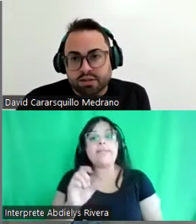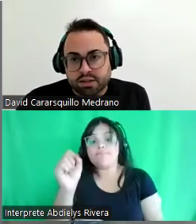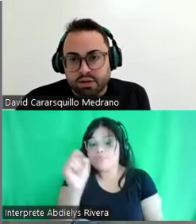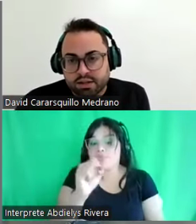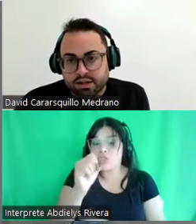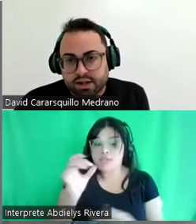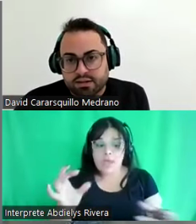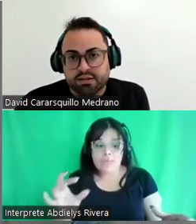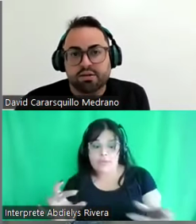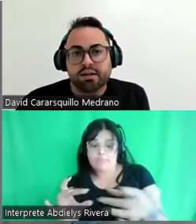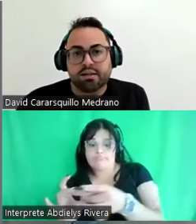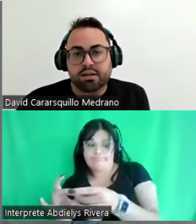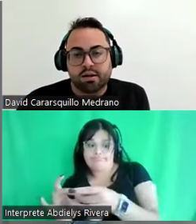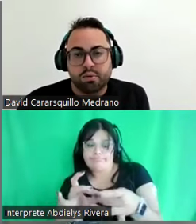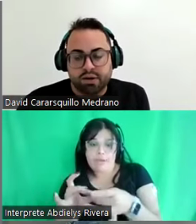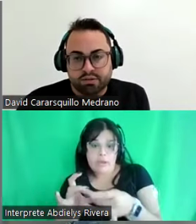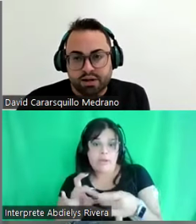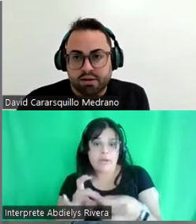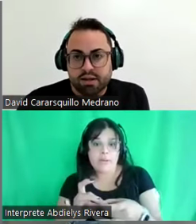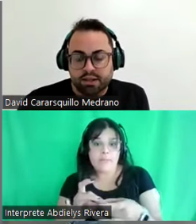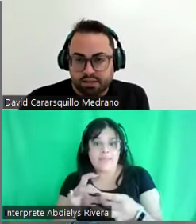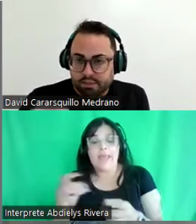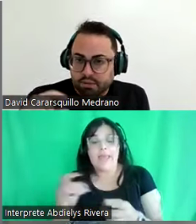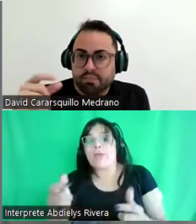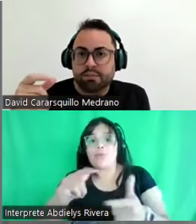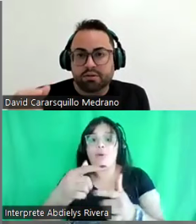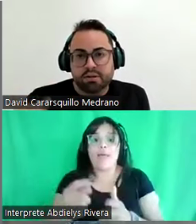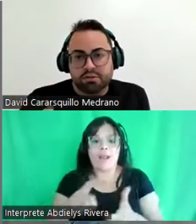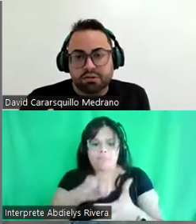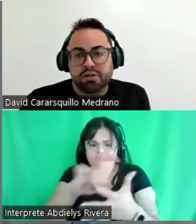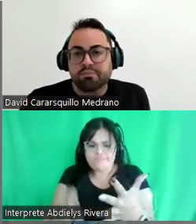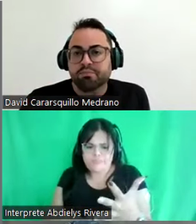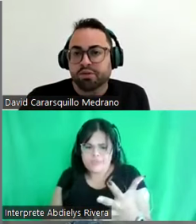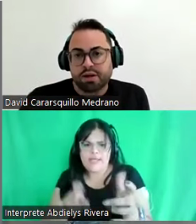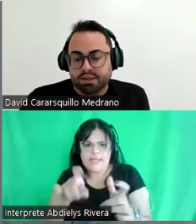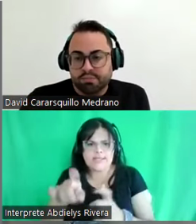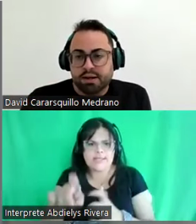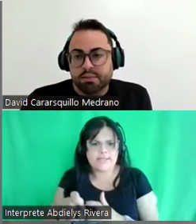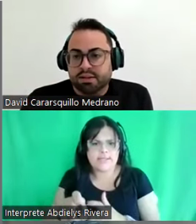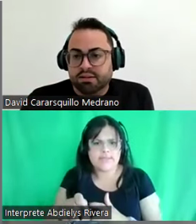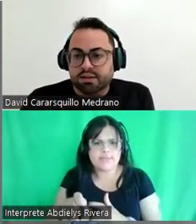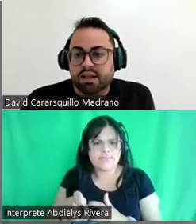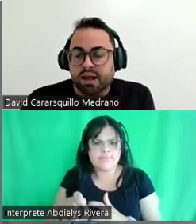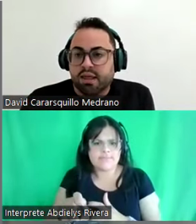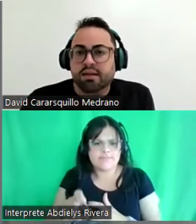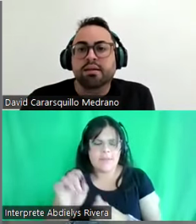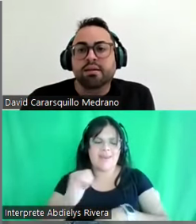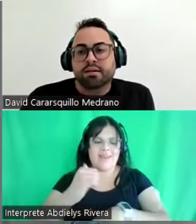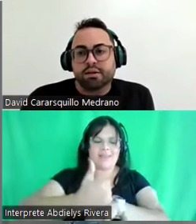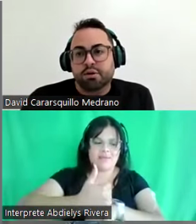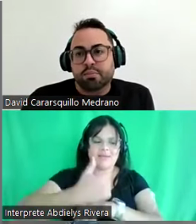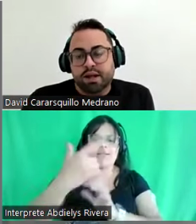directo entre todas estas requisiciones de acomodo razonable en términos de parámetros de construcción, no solamente para la implementación de ley